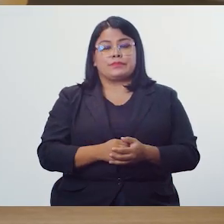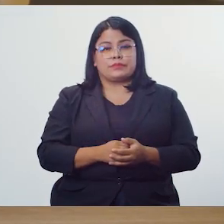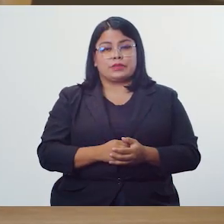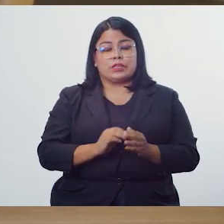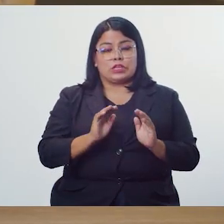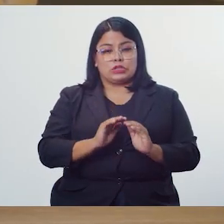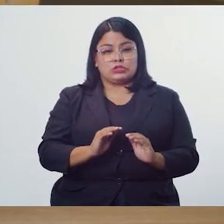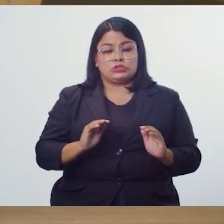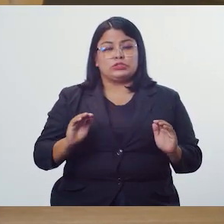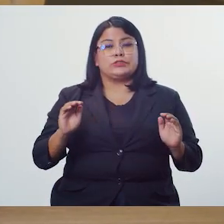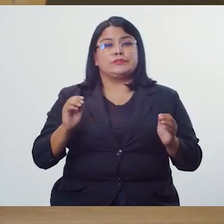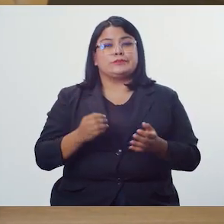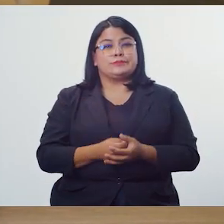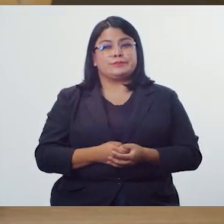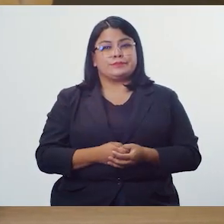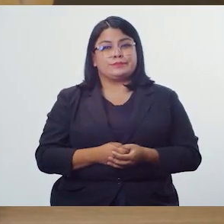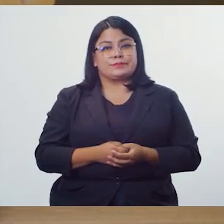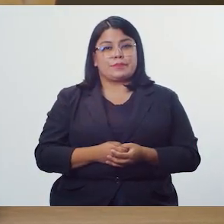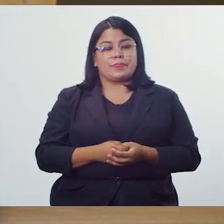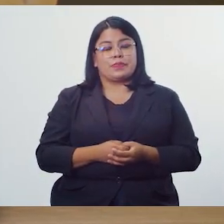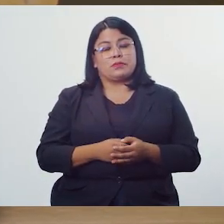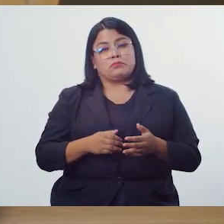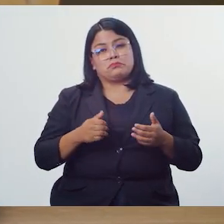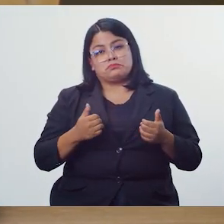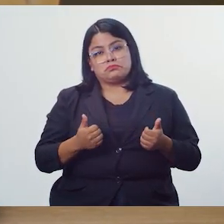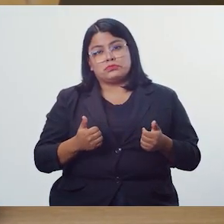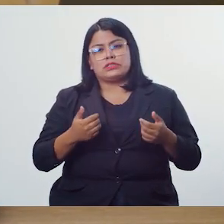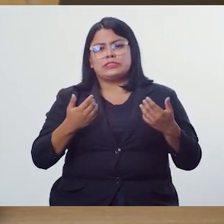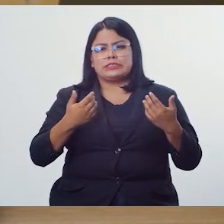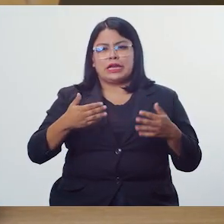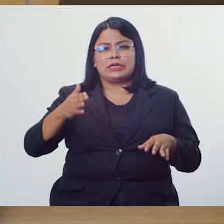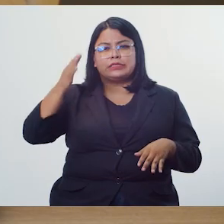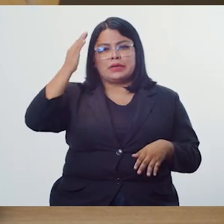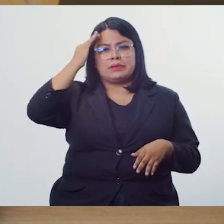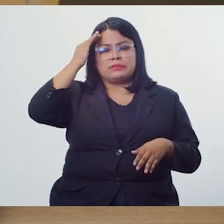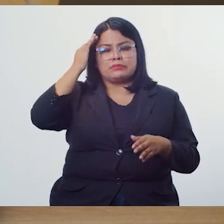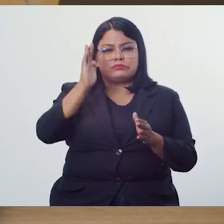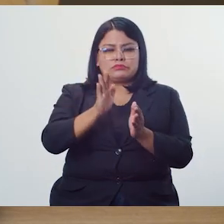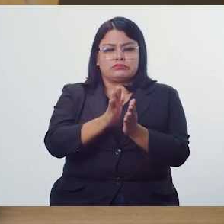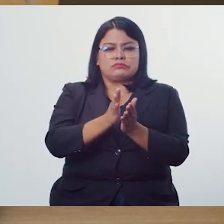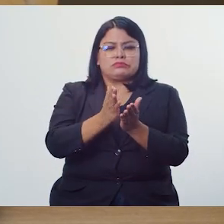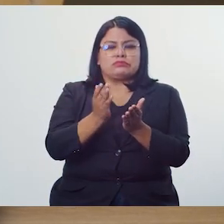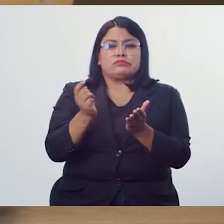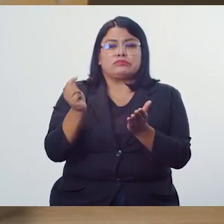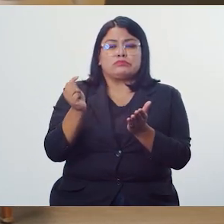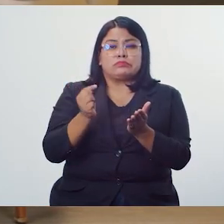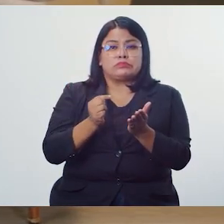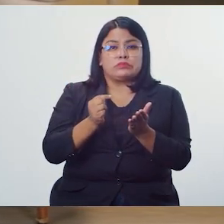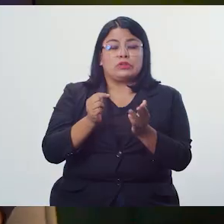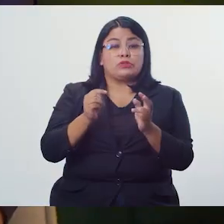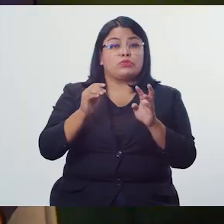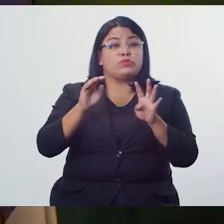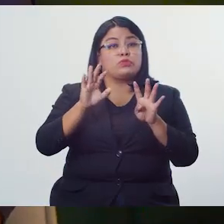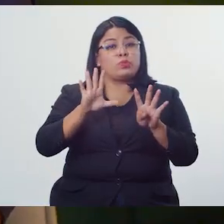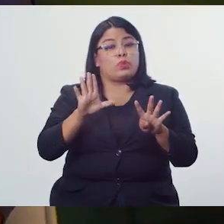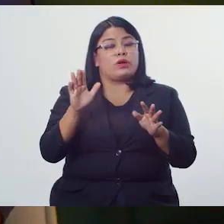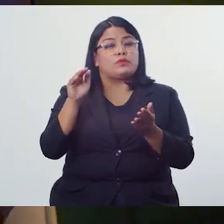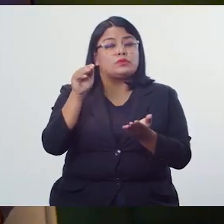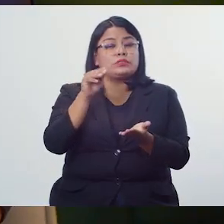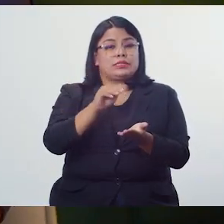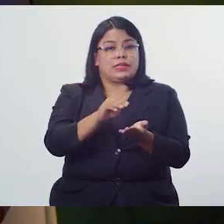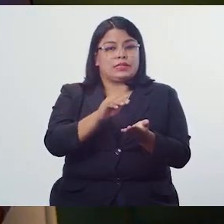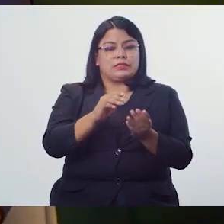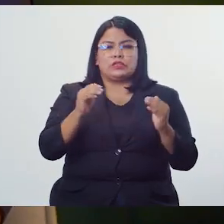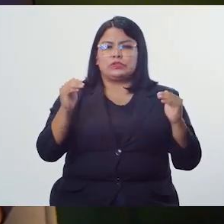de nuestros niños y niñas. Bueno, y sabemos que este libro de texto básicamente contiene 9 unidades,